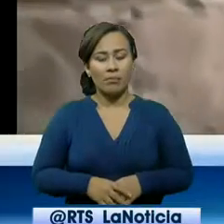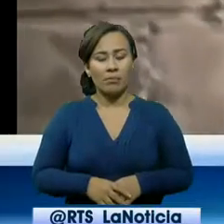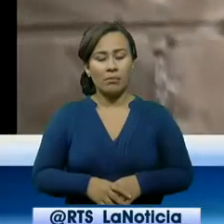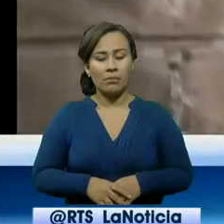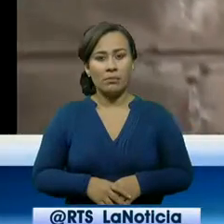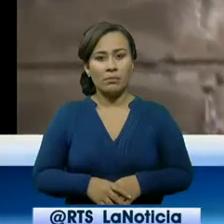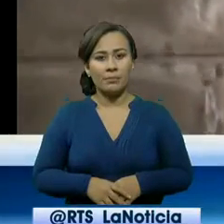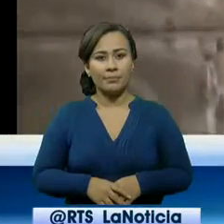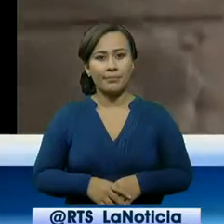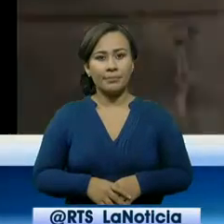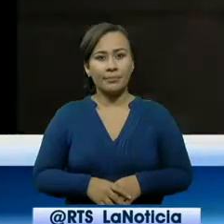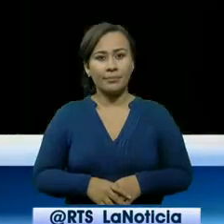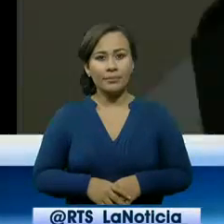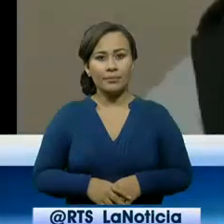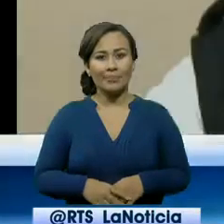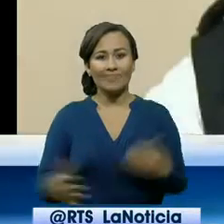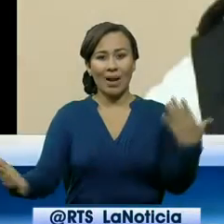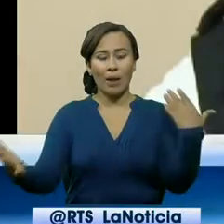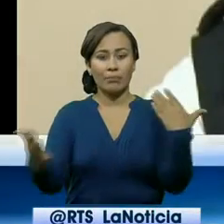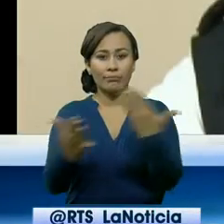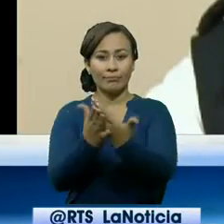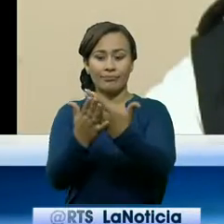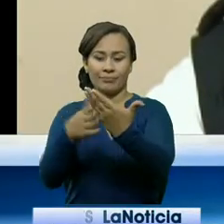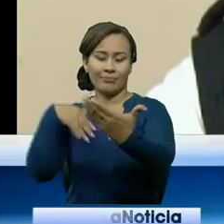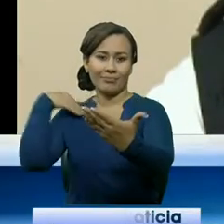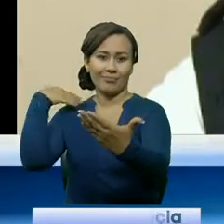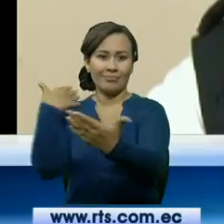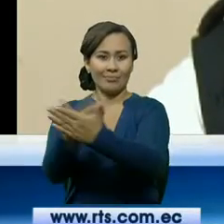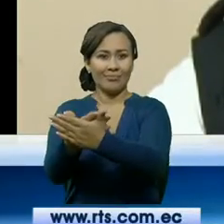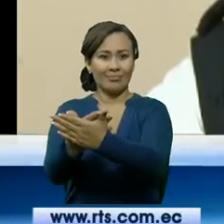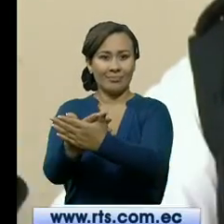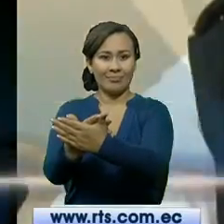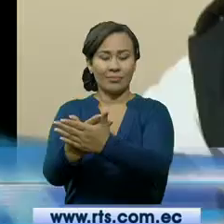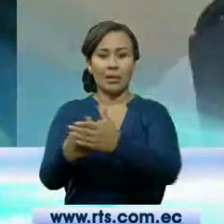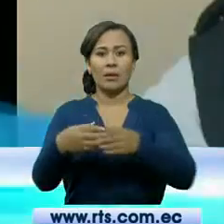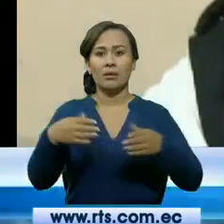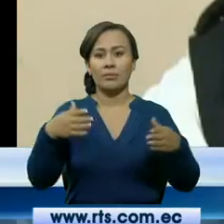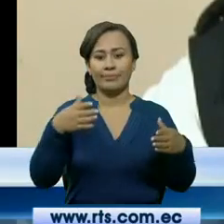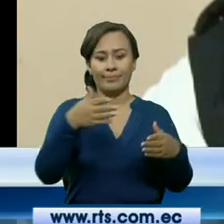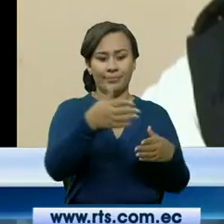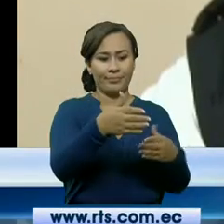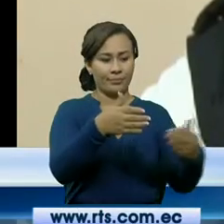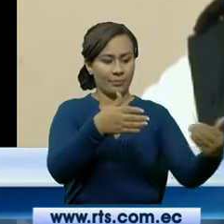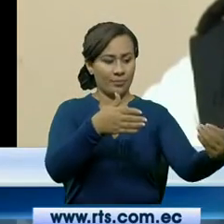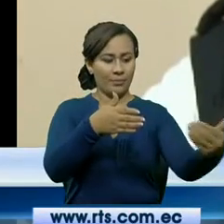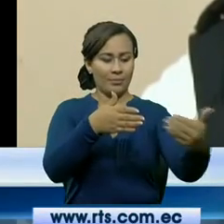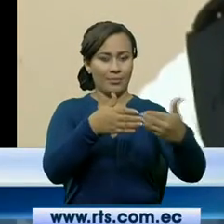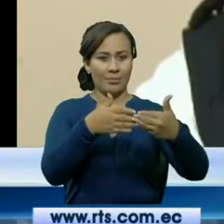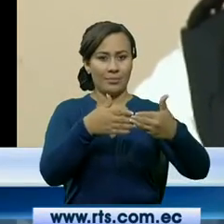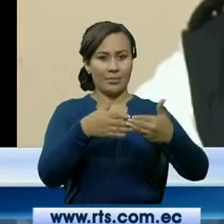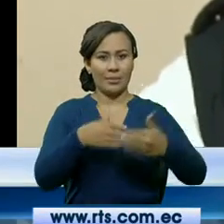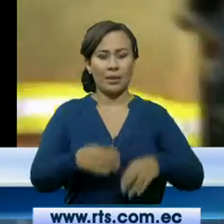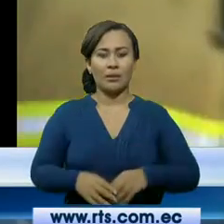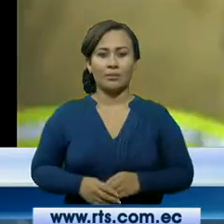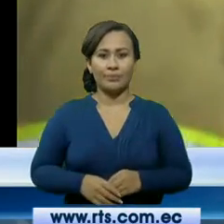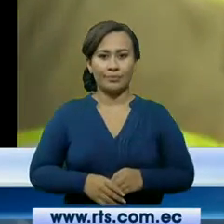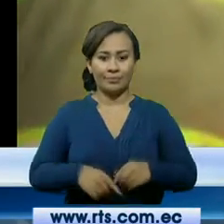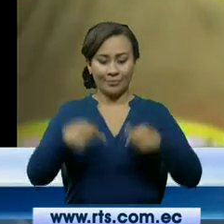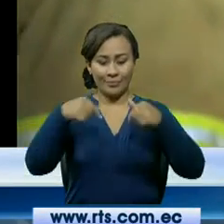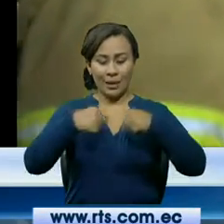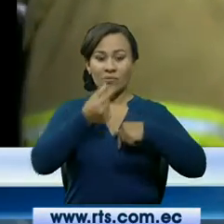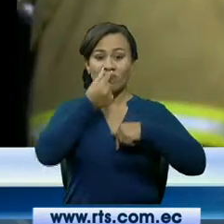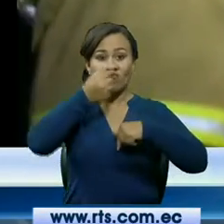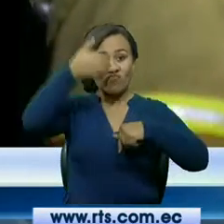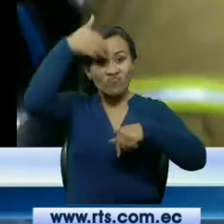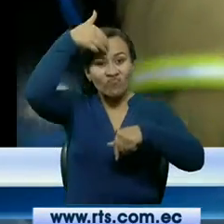esto, del impacto, el tráiler que va en ese sentido hacia Quevedo pierde pista y se volca sobre su costado izquierdo. Fue